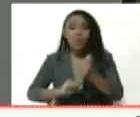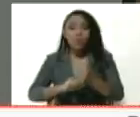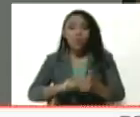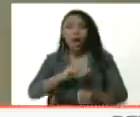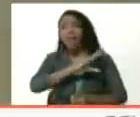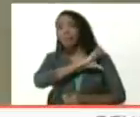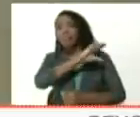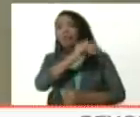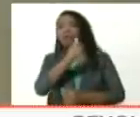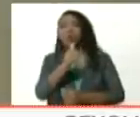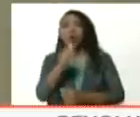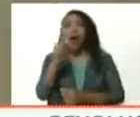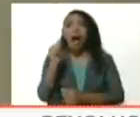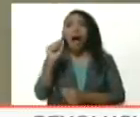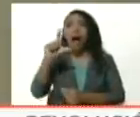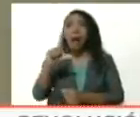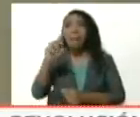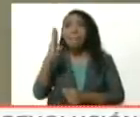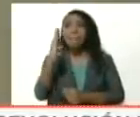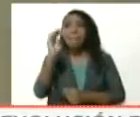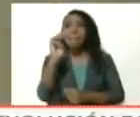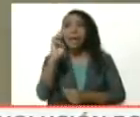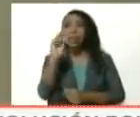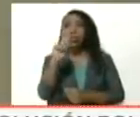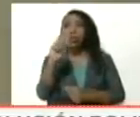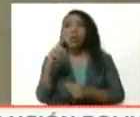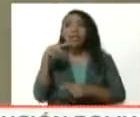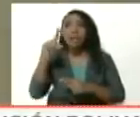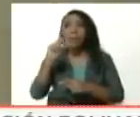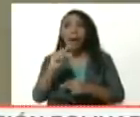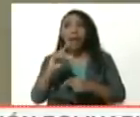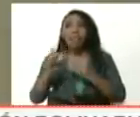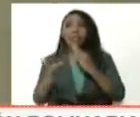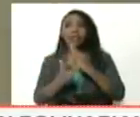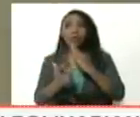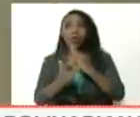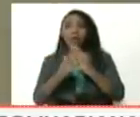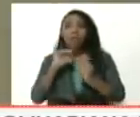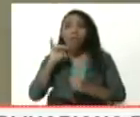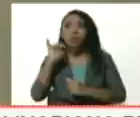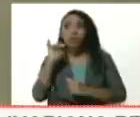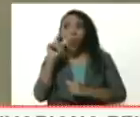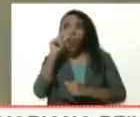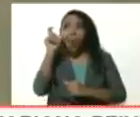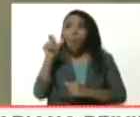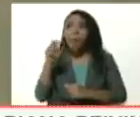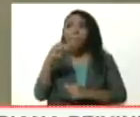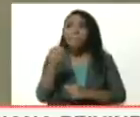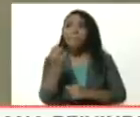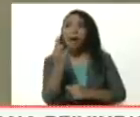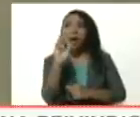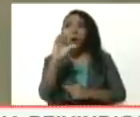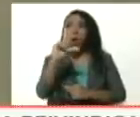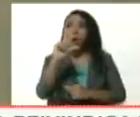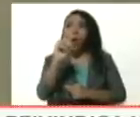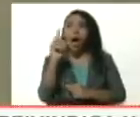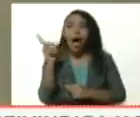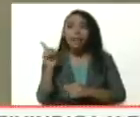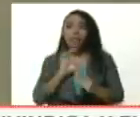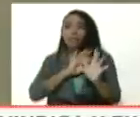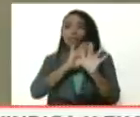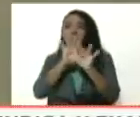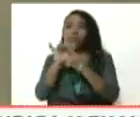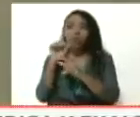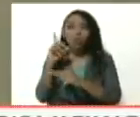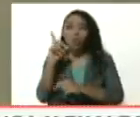director Alberto Avena, al director de Tecnología de Información Marlo Montilla, que estuvieron y no